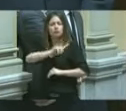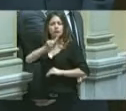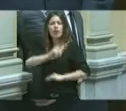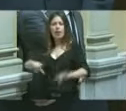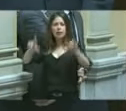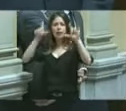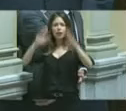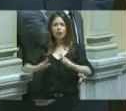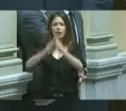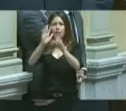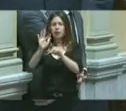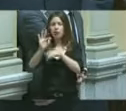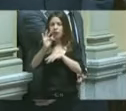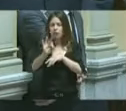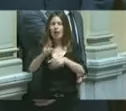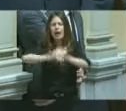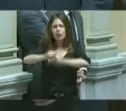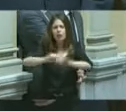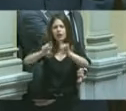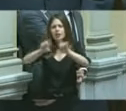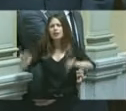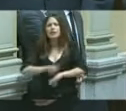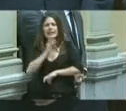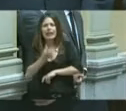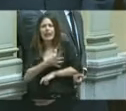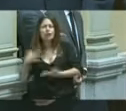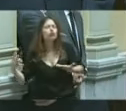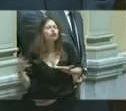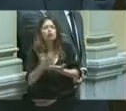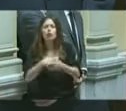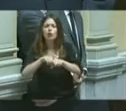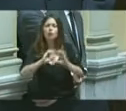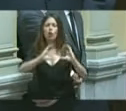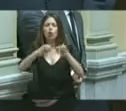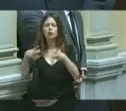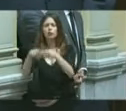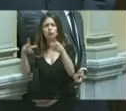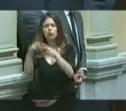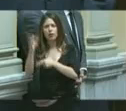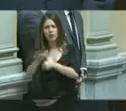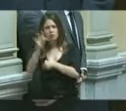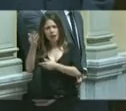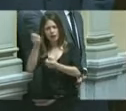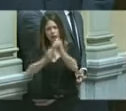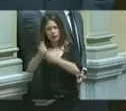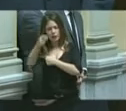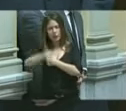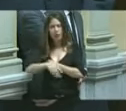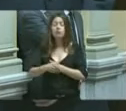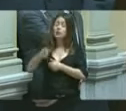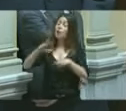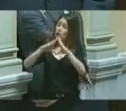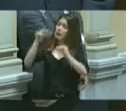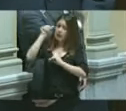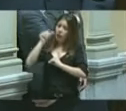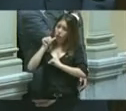representación eclesiástica, asociaciones, empresarios y sindicatos y todo tipo de colectivos sociales y económicos. Por supuesto, también a la Universidad de